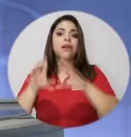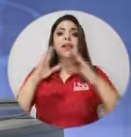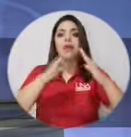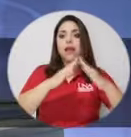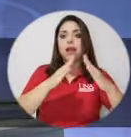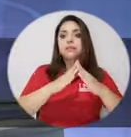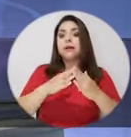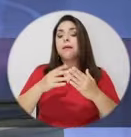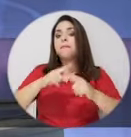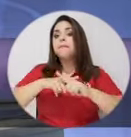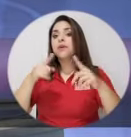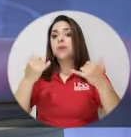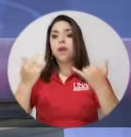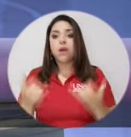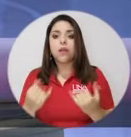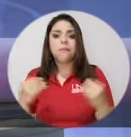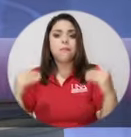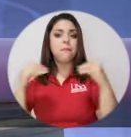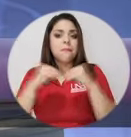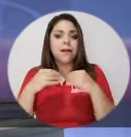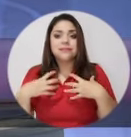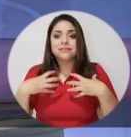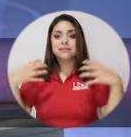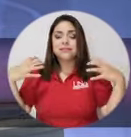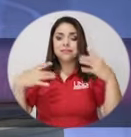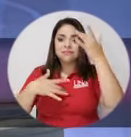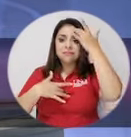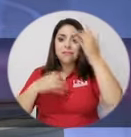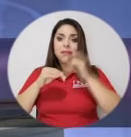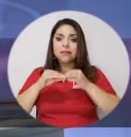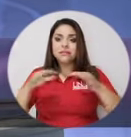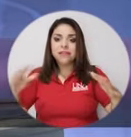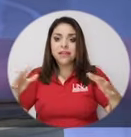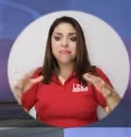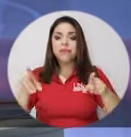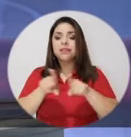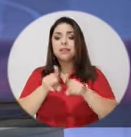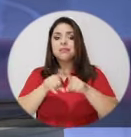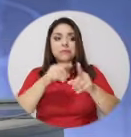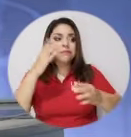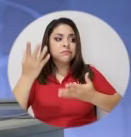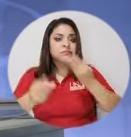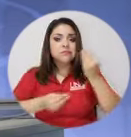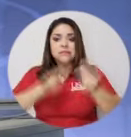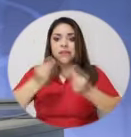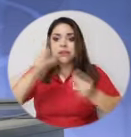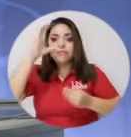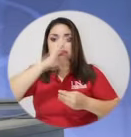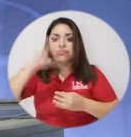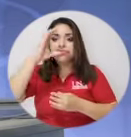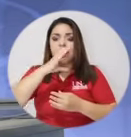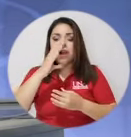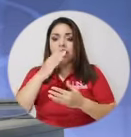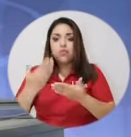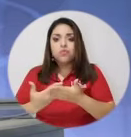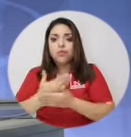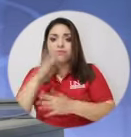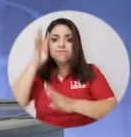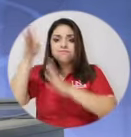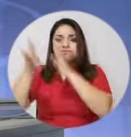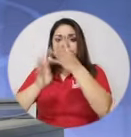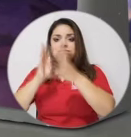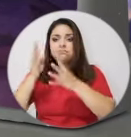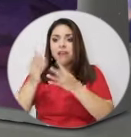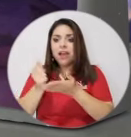sino, ¿verdad?, de enfrentar una nueva dinámica de trabajo en la que tenés que estar al nivel de esos